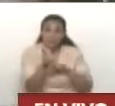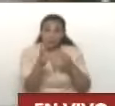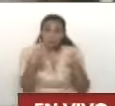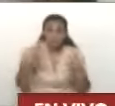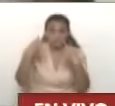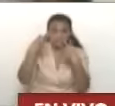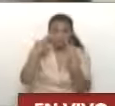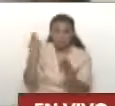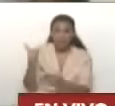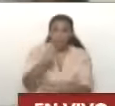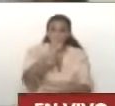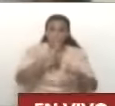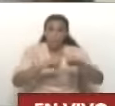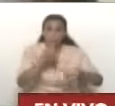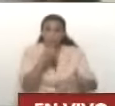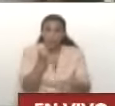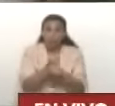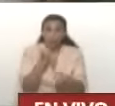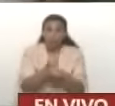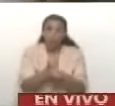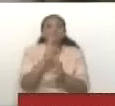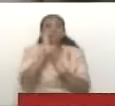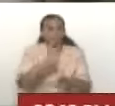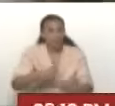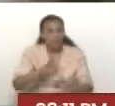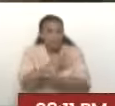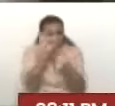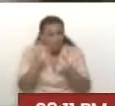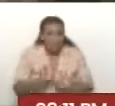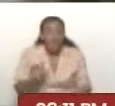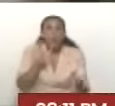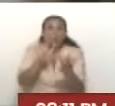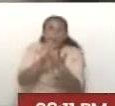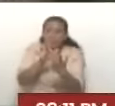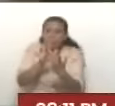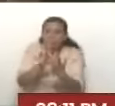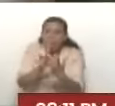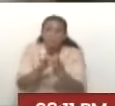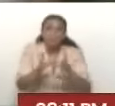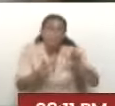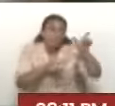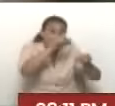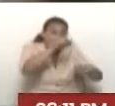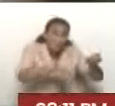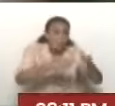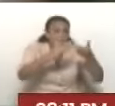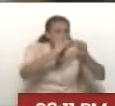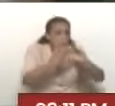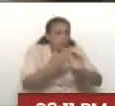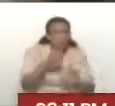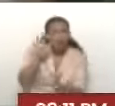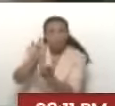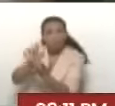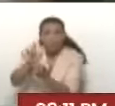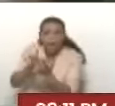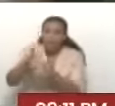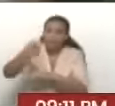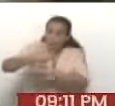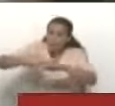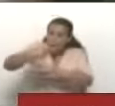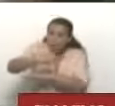del Buen Gobierno es el instrumento, es la herramienta, es la vía para lograr todo lo que se quiera